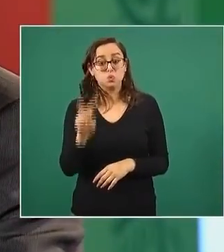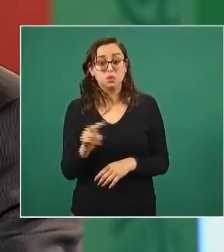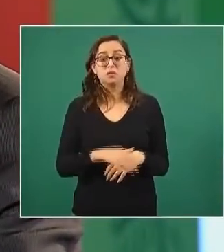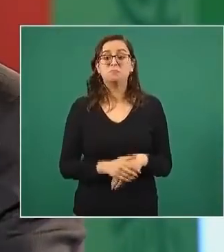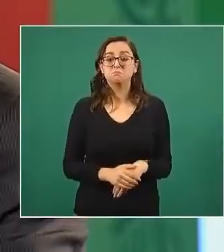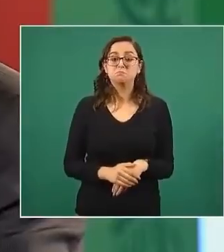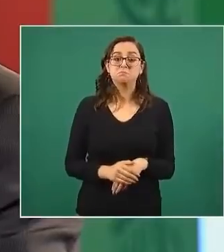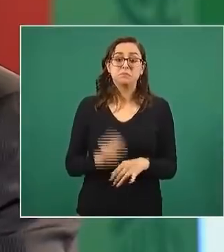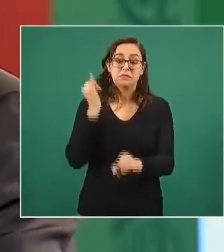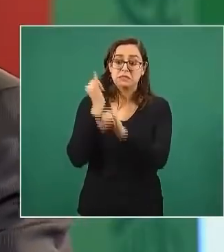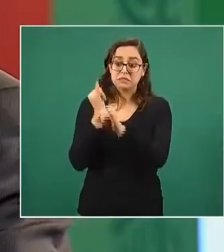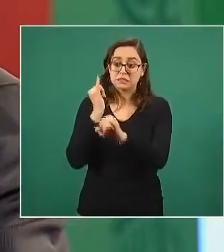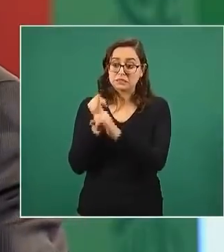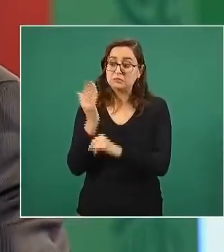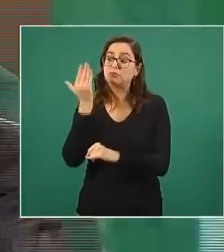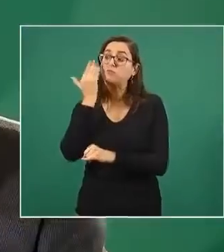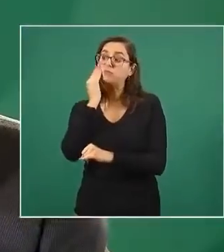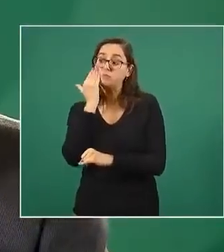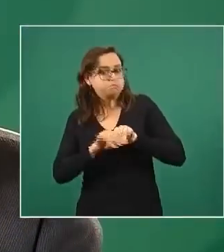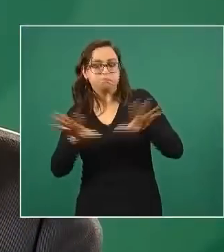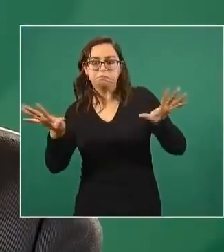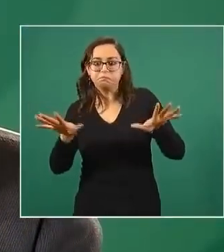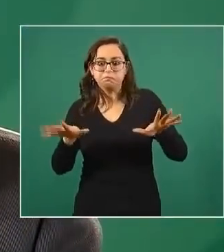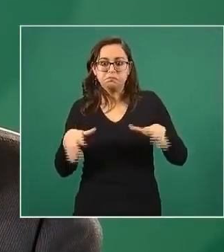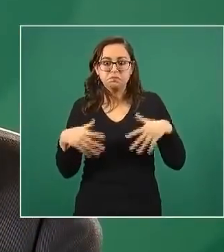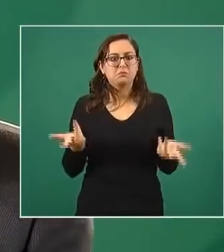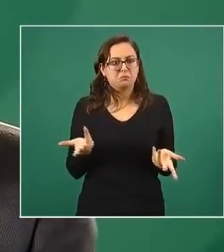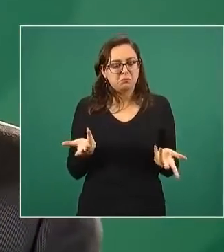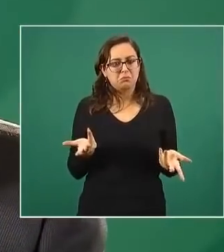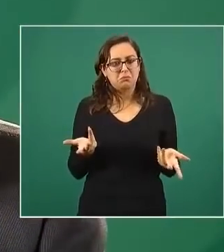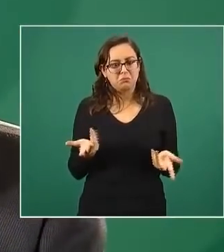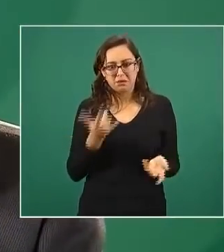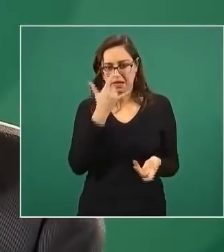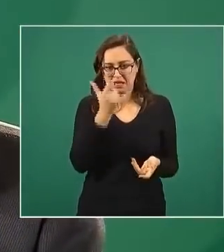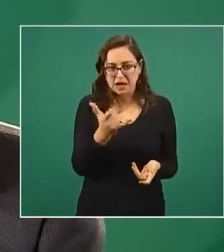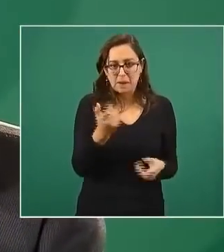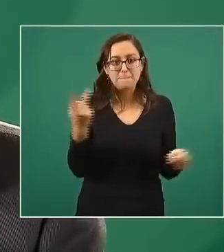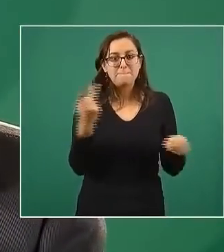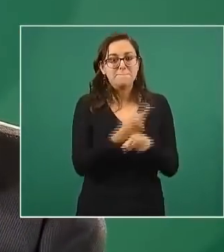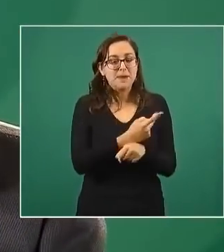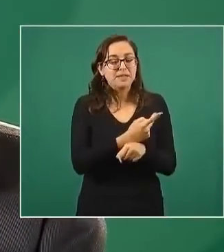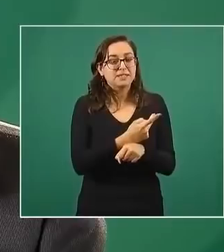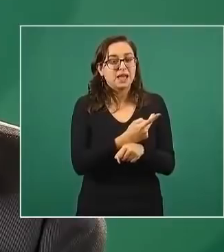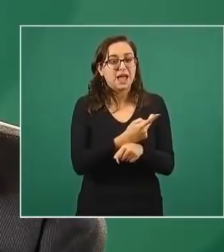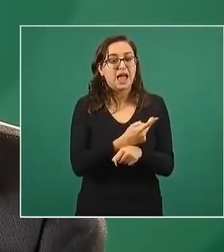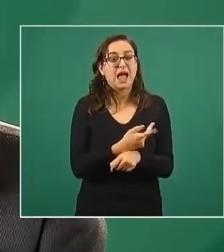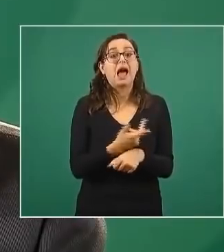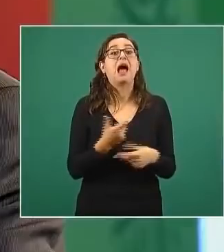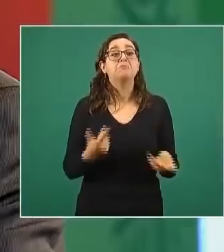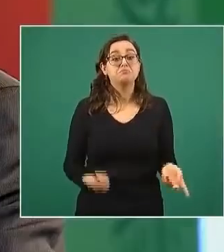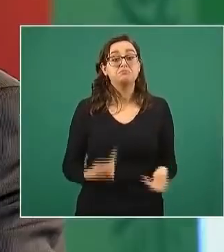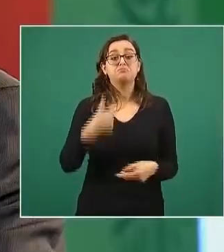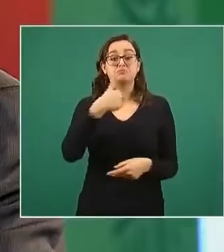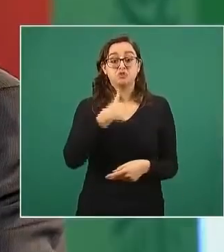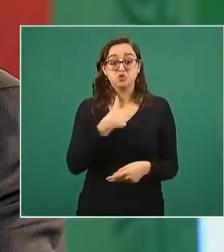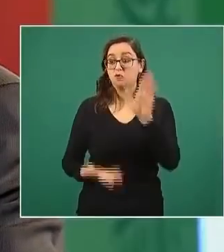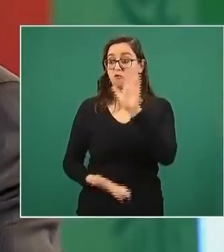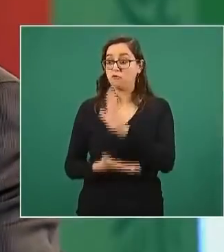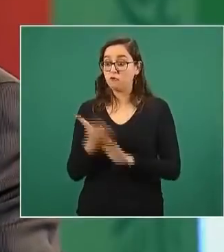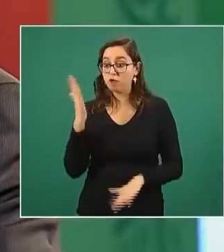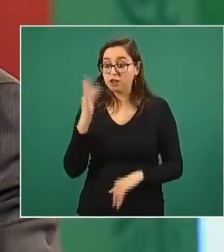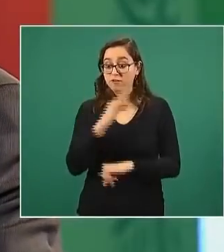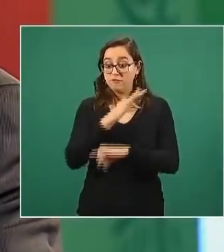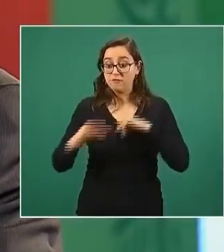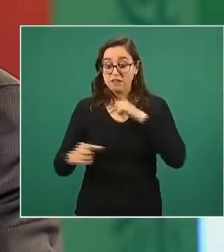periódicos de circulación nacional causaba interés donde había estado yo en los días del fin de año